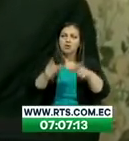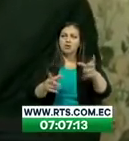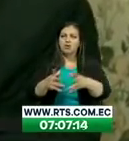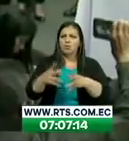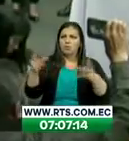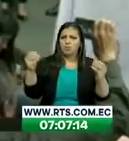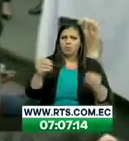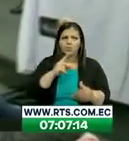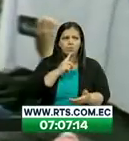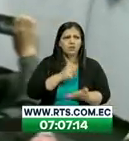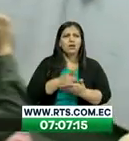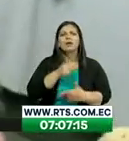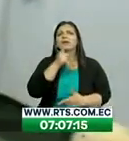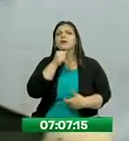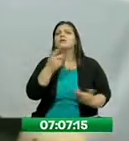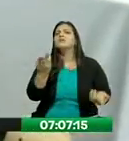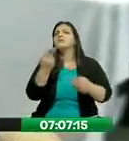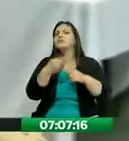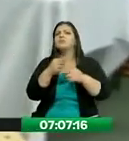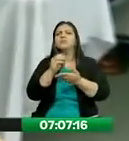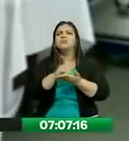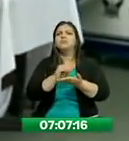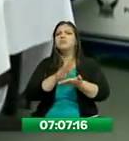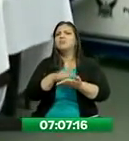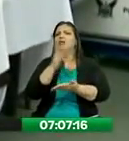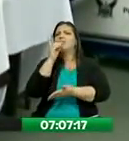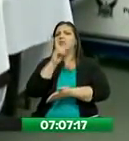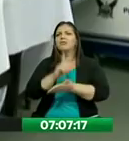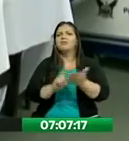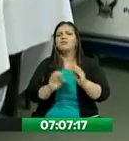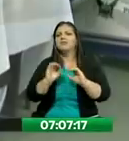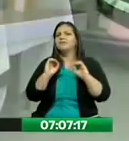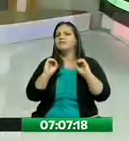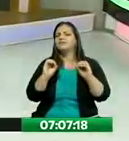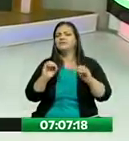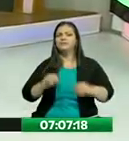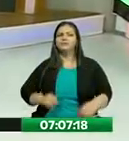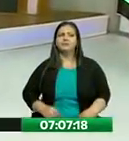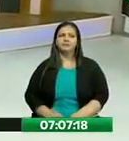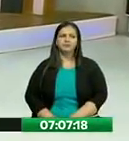aquello. En Quito informó Adriana Rojas.